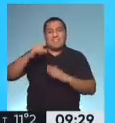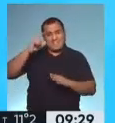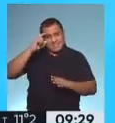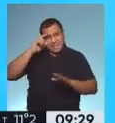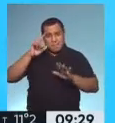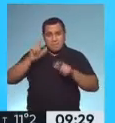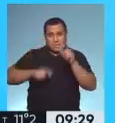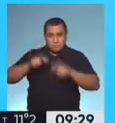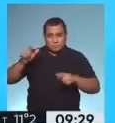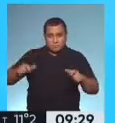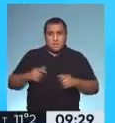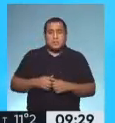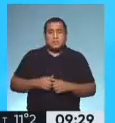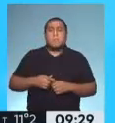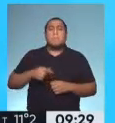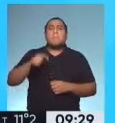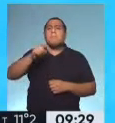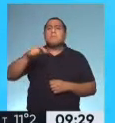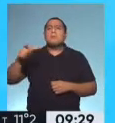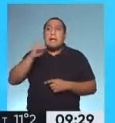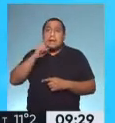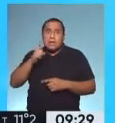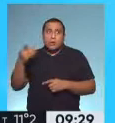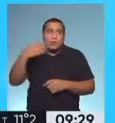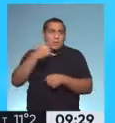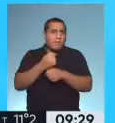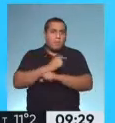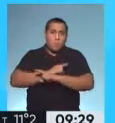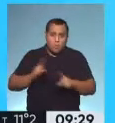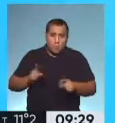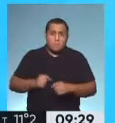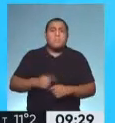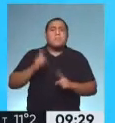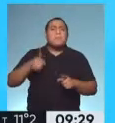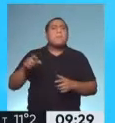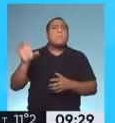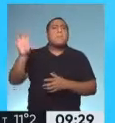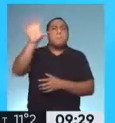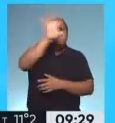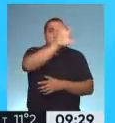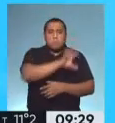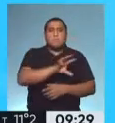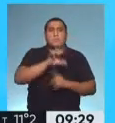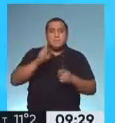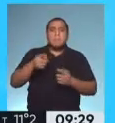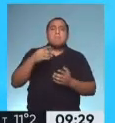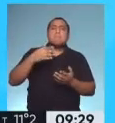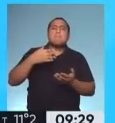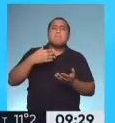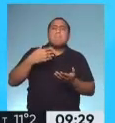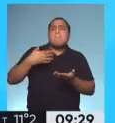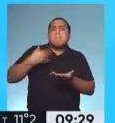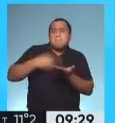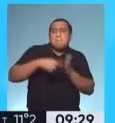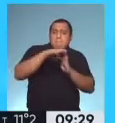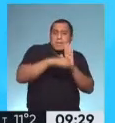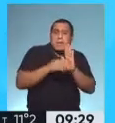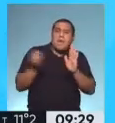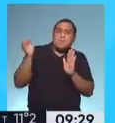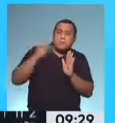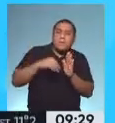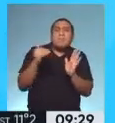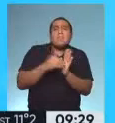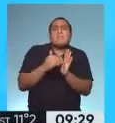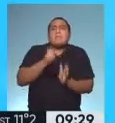al trabajo para personas de riesgo además en cada jurisdicción se dispusieron medidas adicionales de acuerdo a su